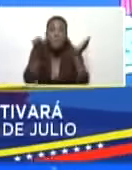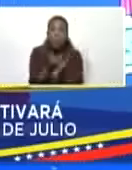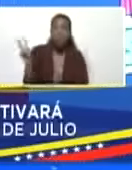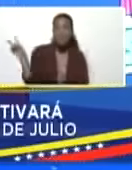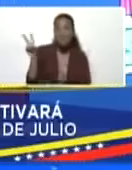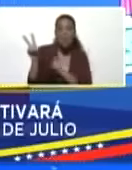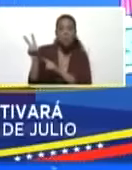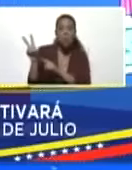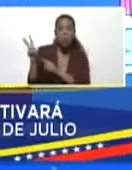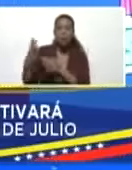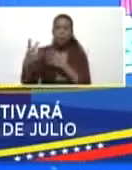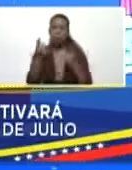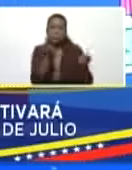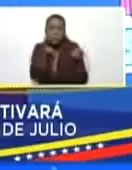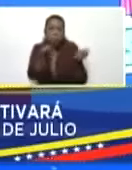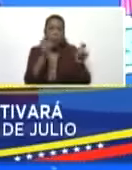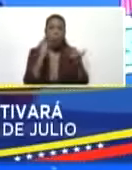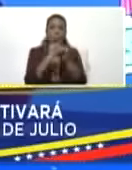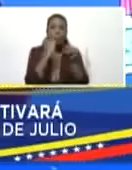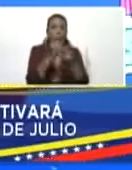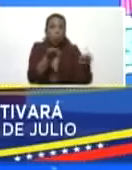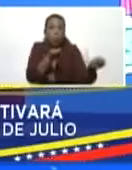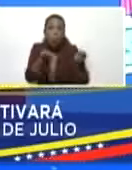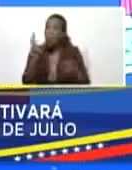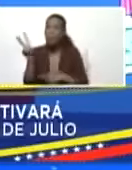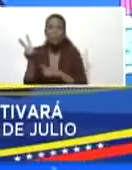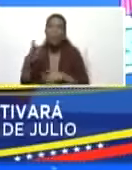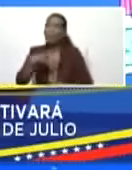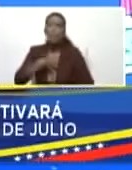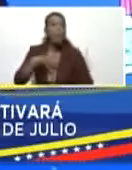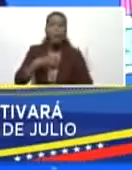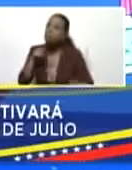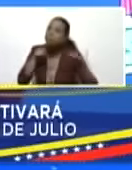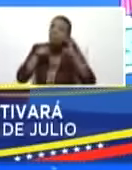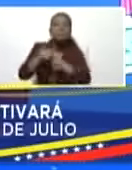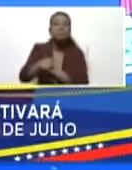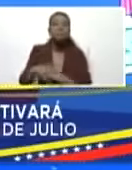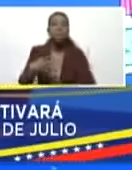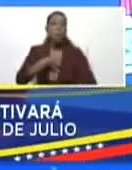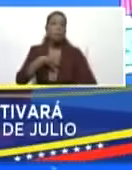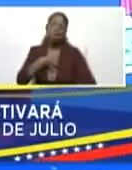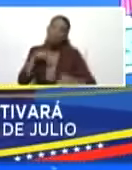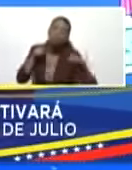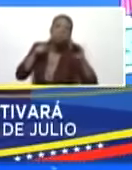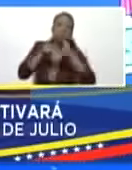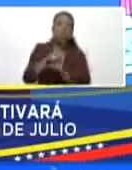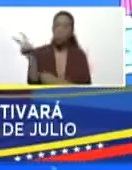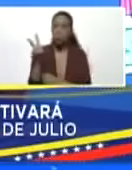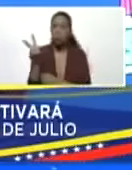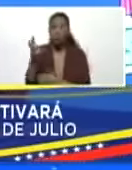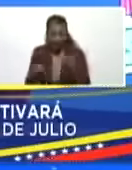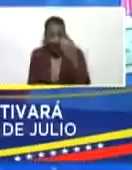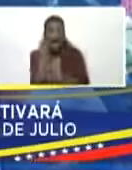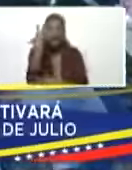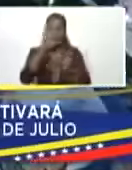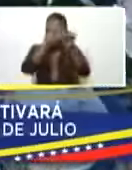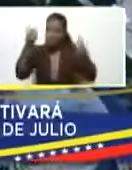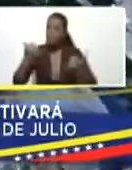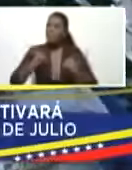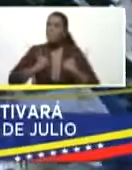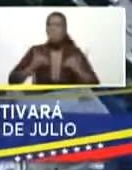que controlan las redes sociales que con Venezuela no podrán, que Venezuela construirá un nuevo